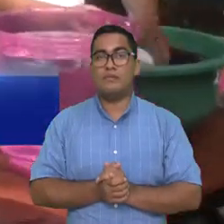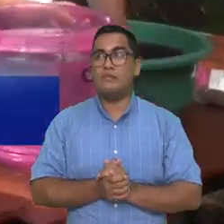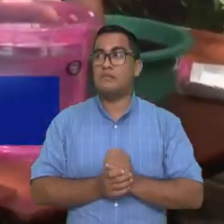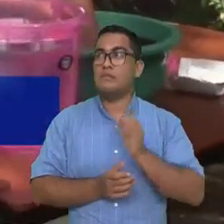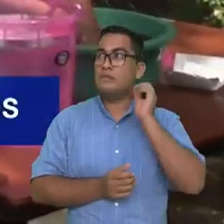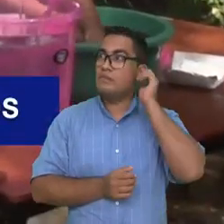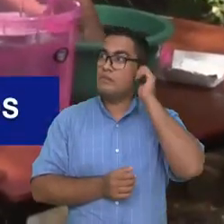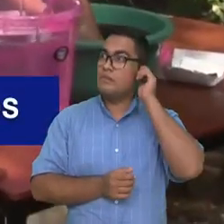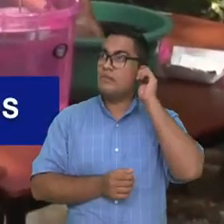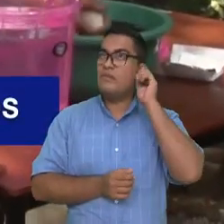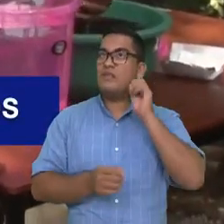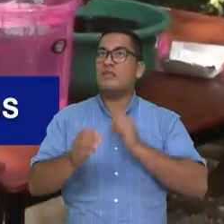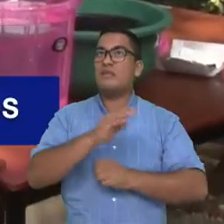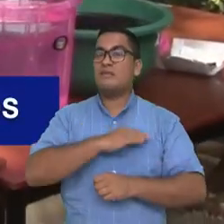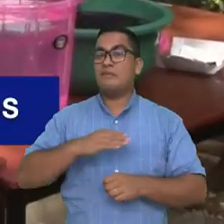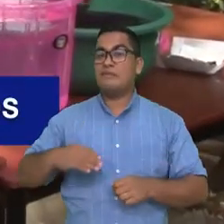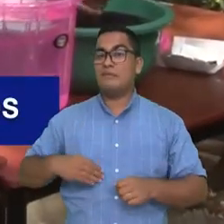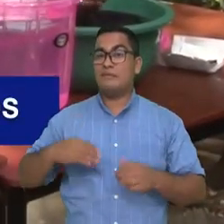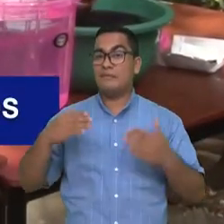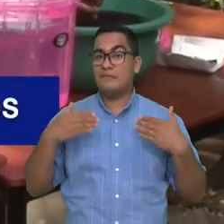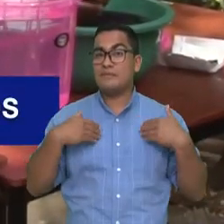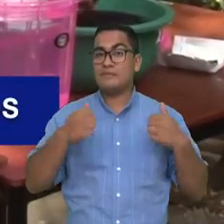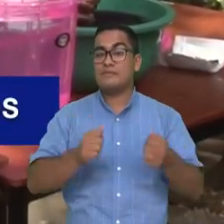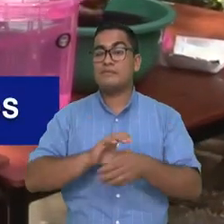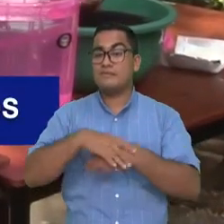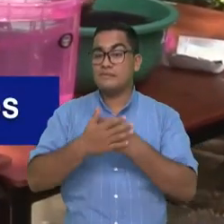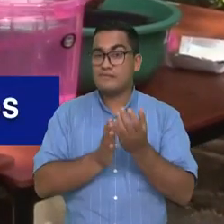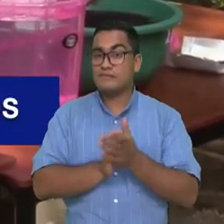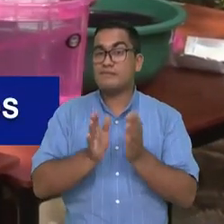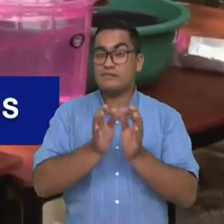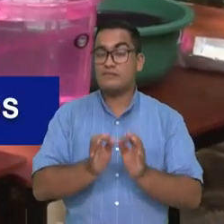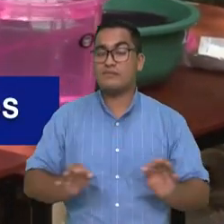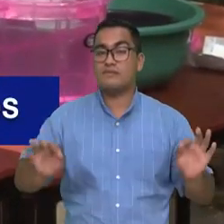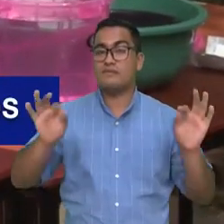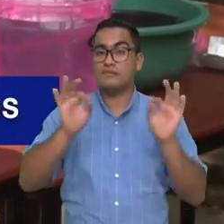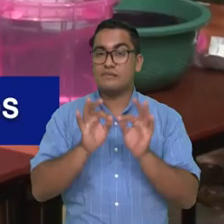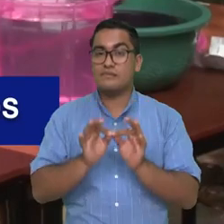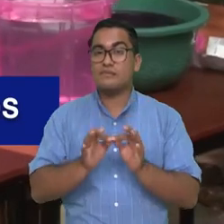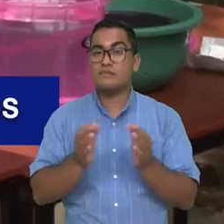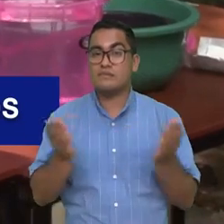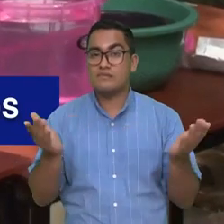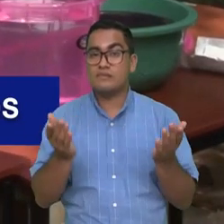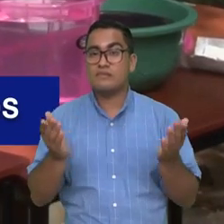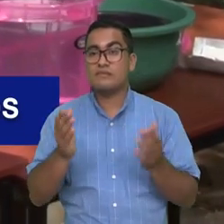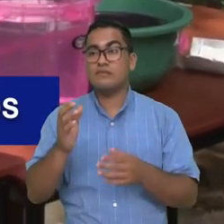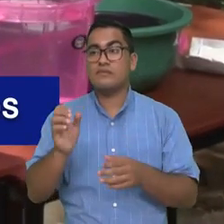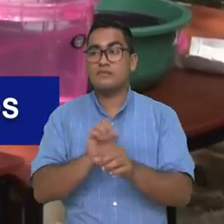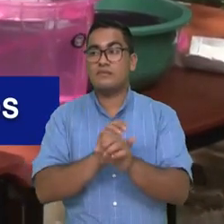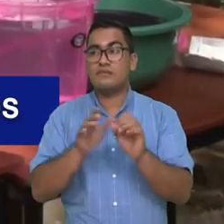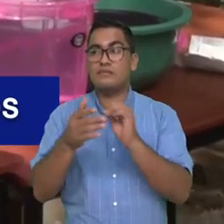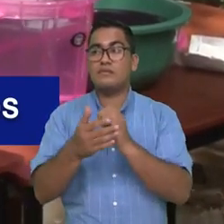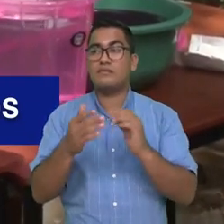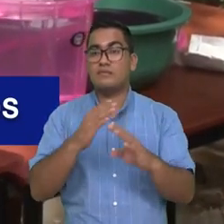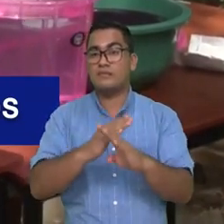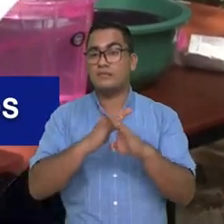MINSA insiste en que el lavado de manos es la solución para prevenir el COVID-19.